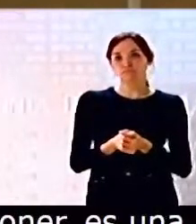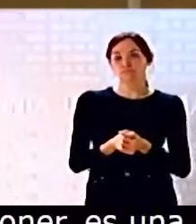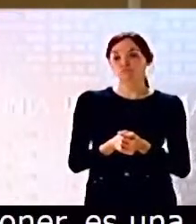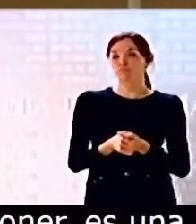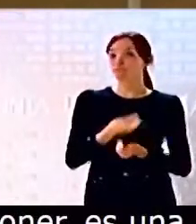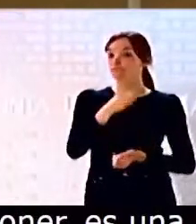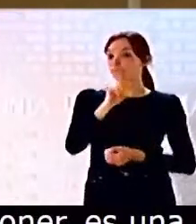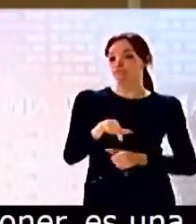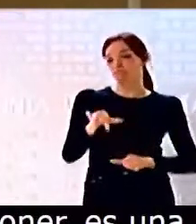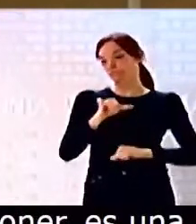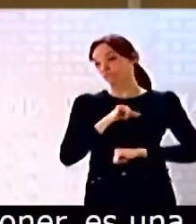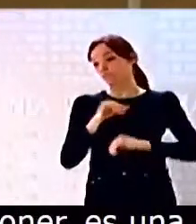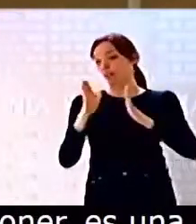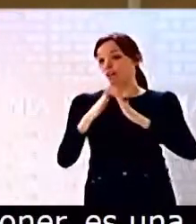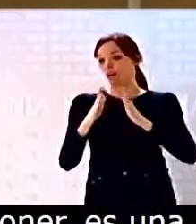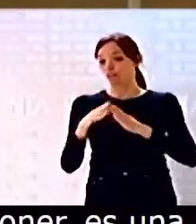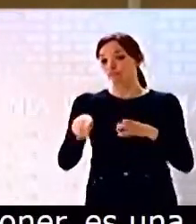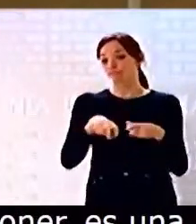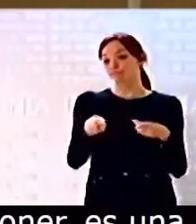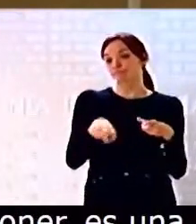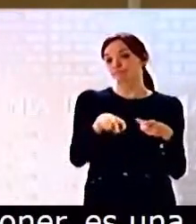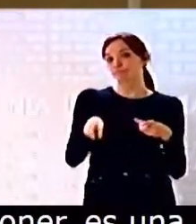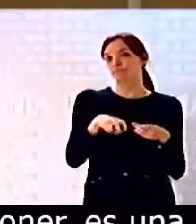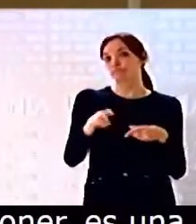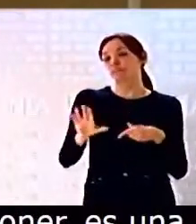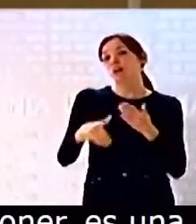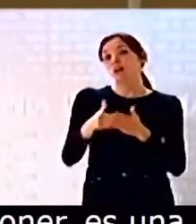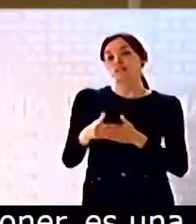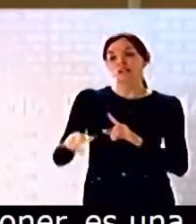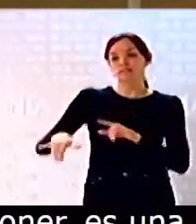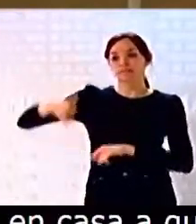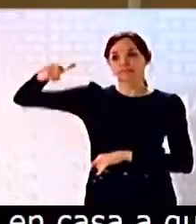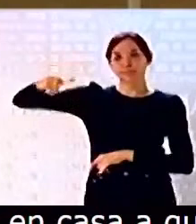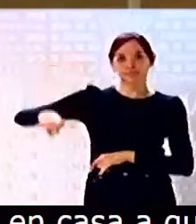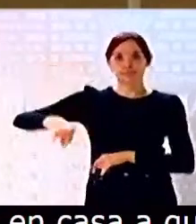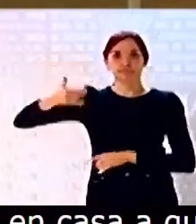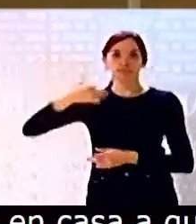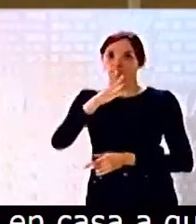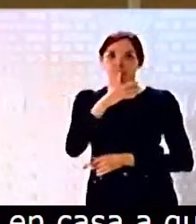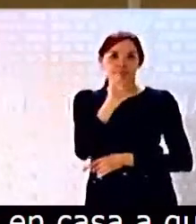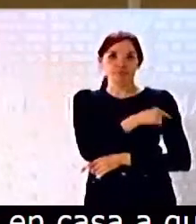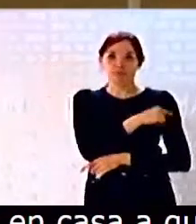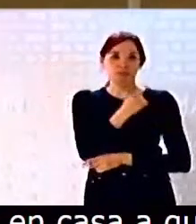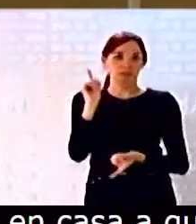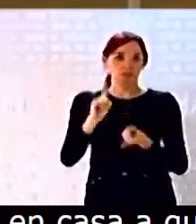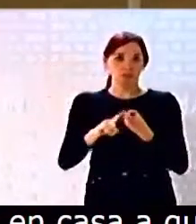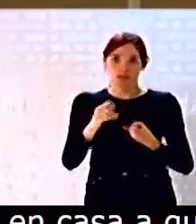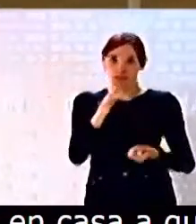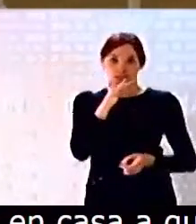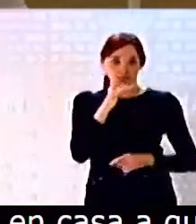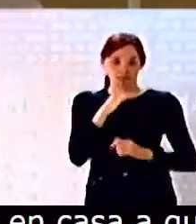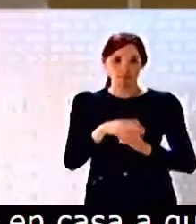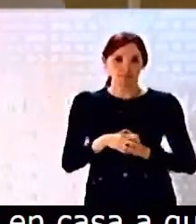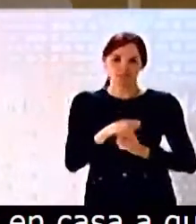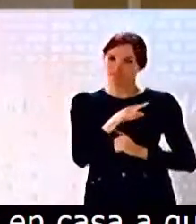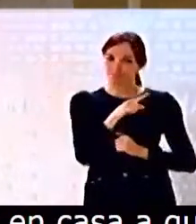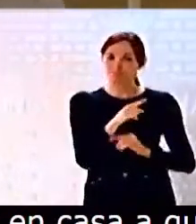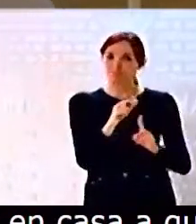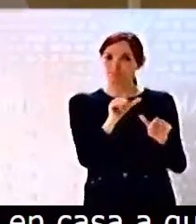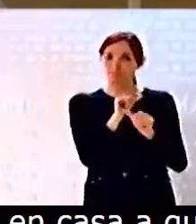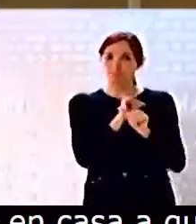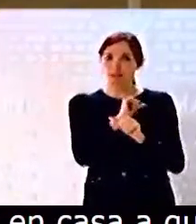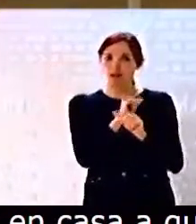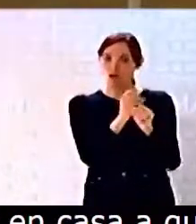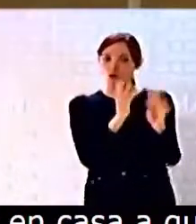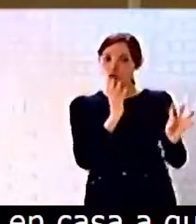que estar esperando en casa a que te suene el teléfono y que no hayan llegado dosis para vacunarte. Así es que creo que en